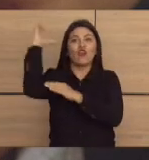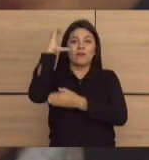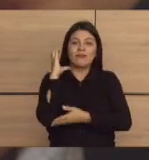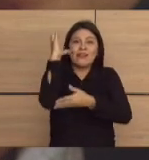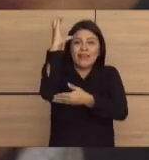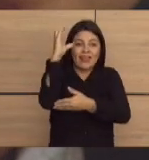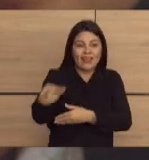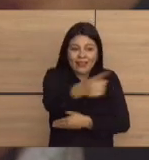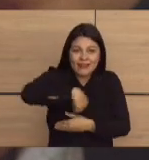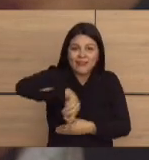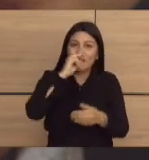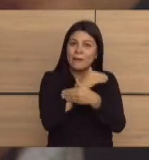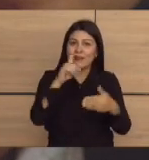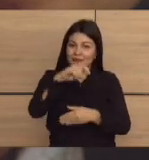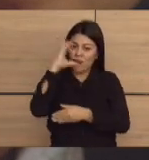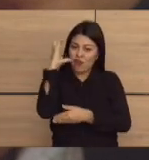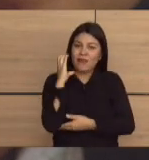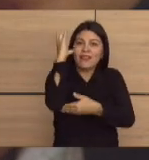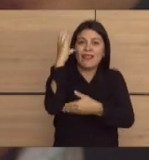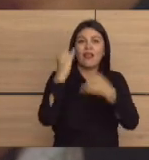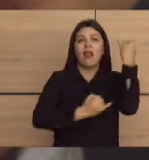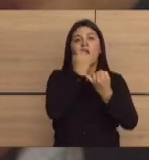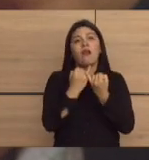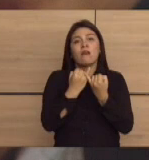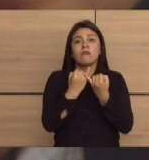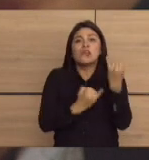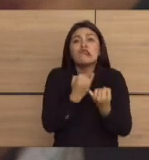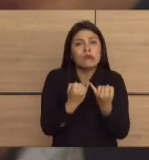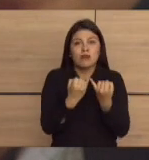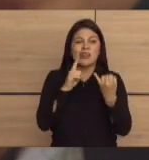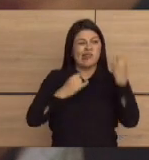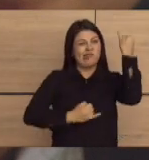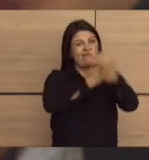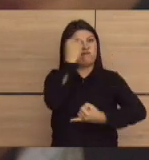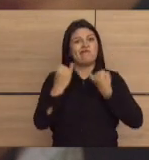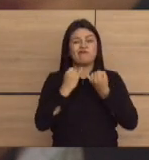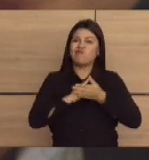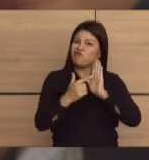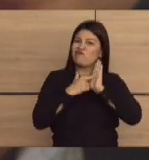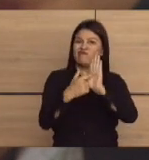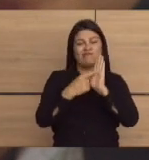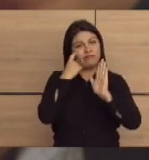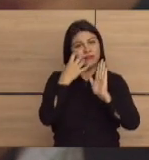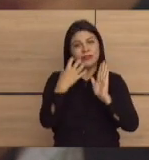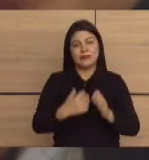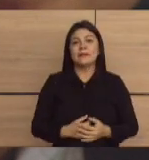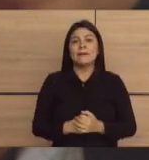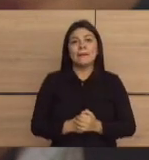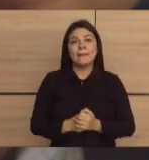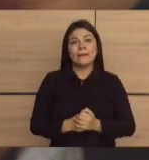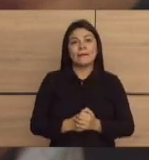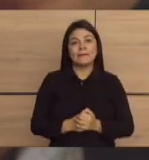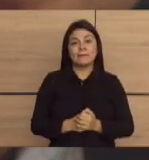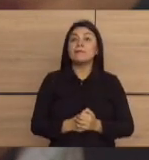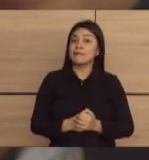construir, un país donde esas identidades no se pierdan y por el contrario las podamos exaltar. Pero así como